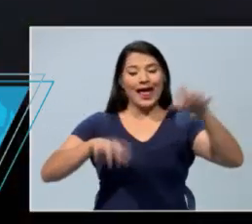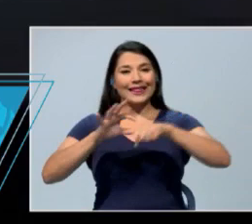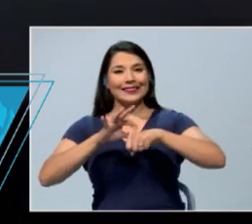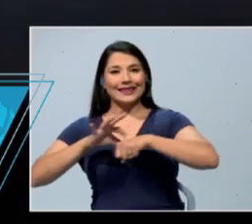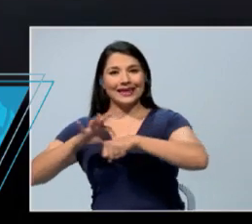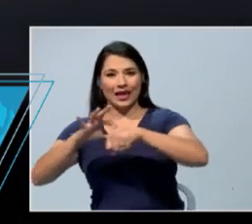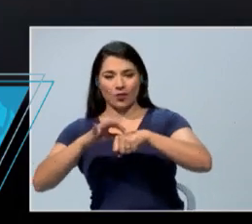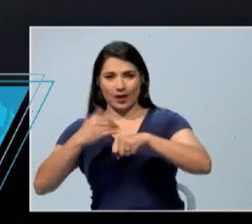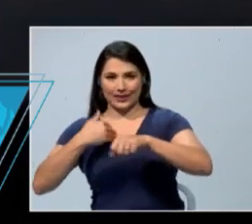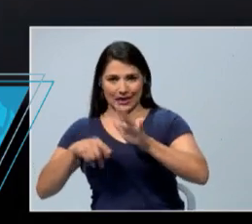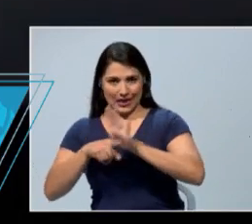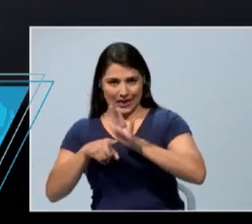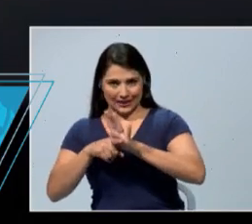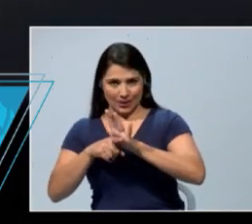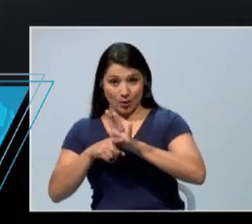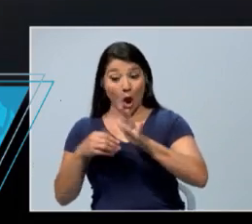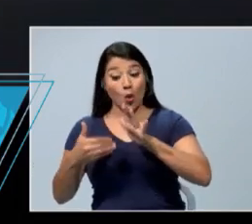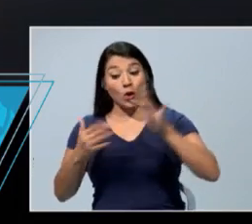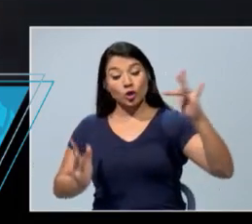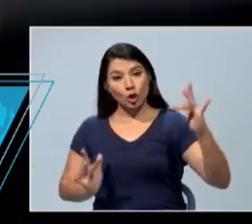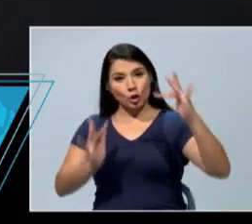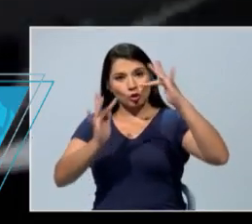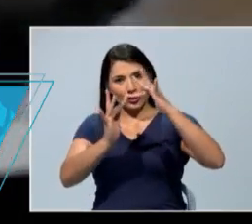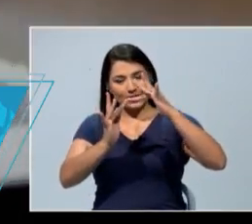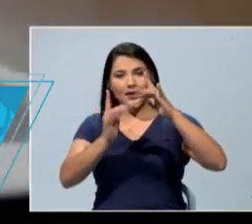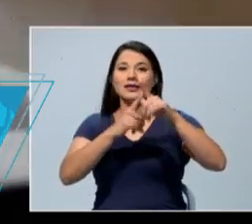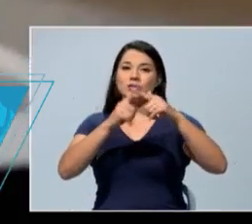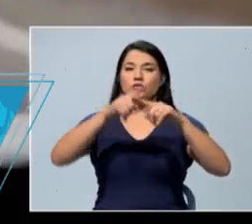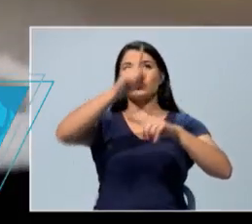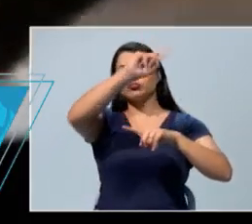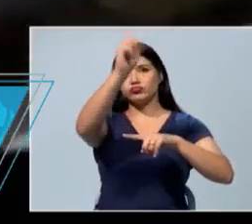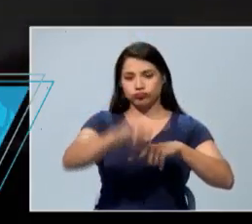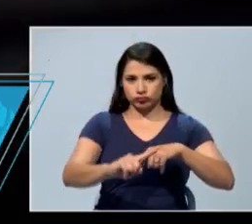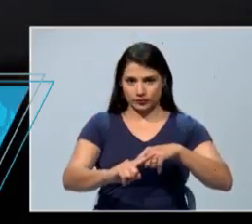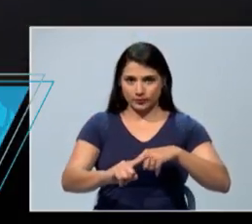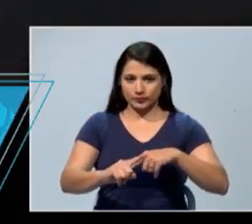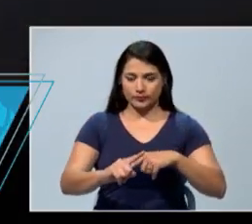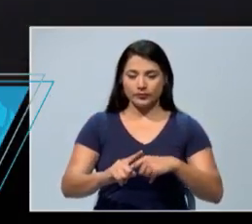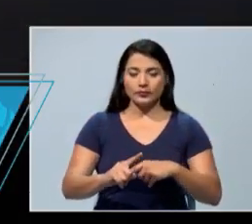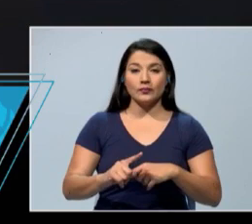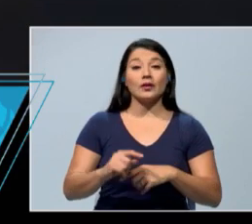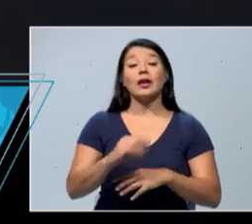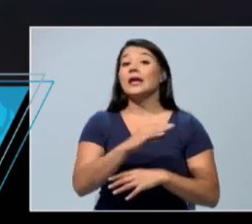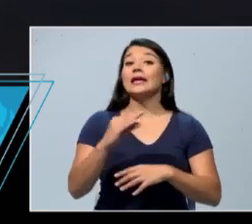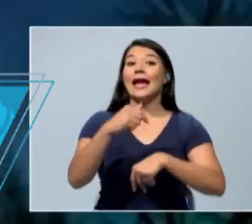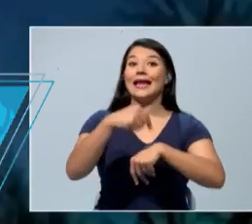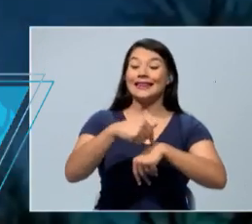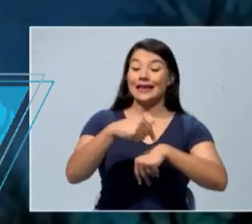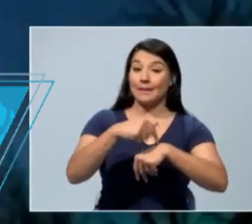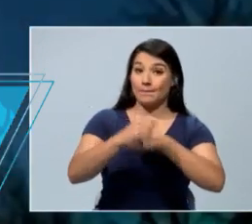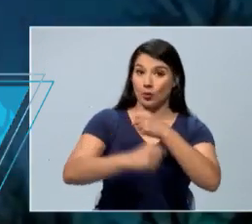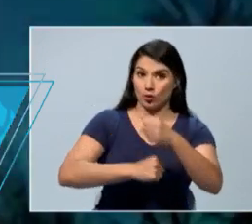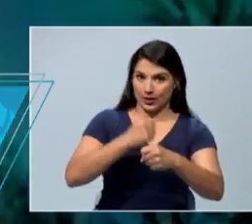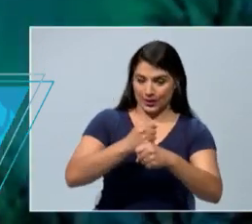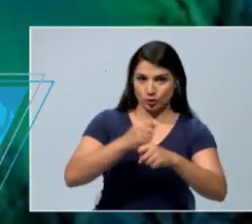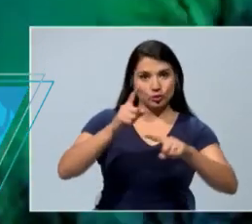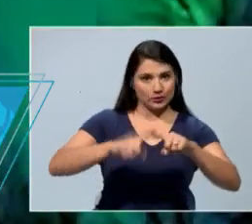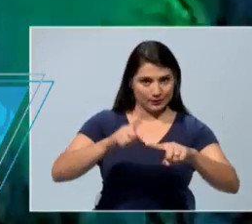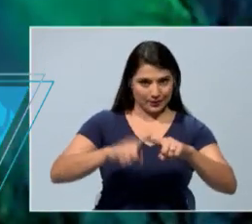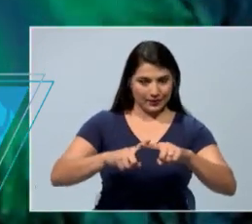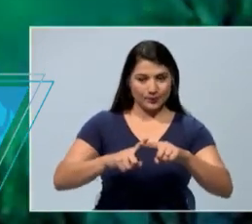La carga eléctrica libre también está relacionada con la altura del aire respecto de la Tierra y la época del año. En las mediciones